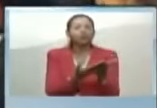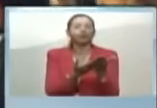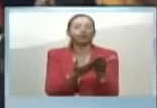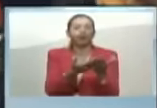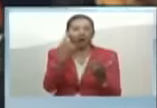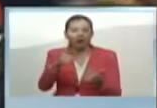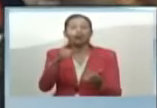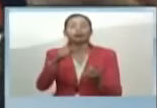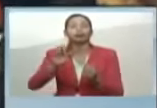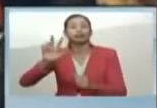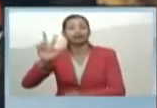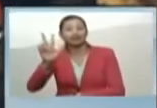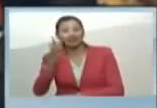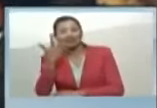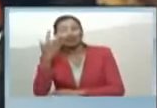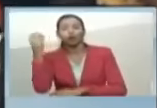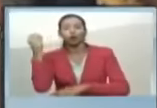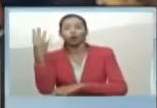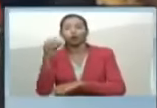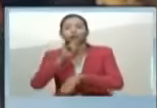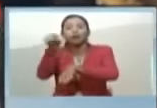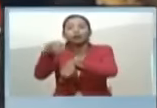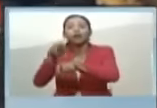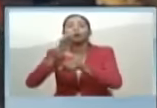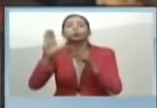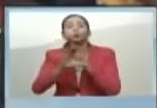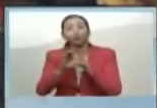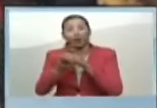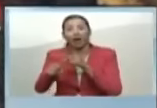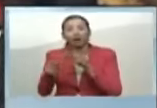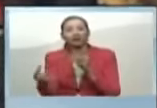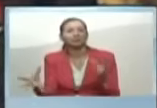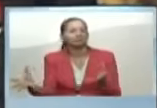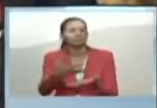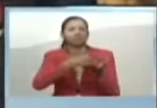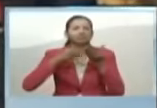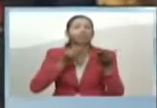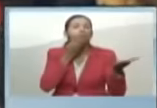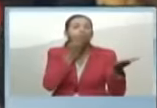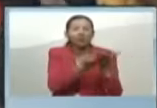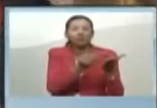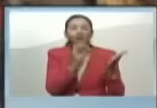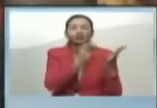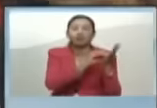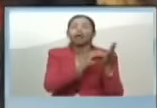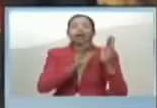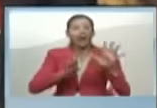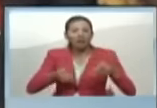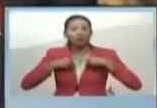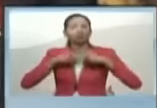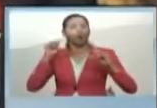el tercer Congreso Nacional de Cultura, que asumimos como meta,